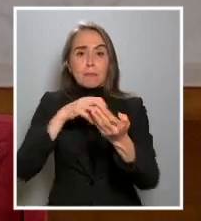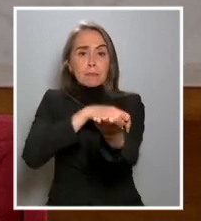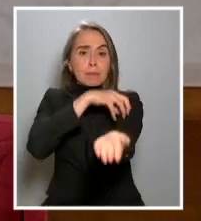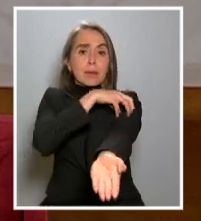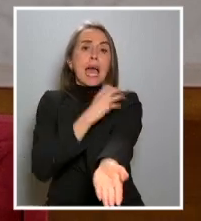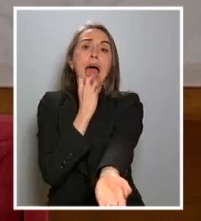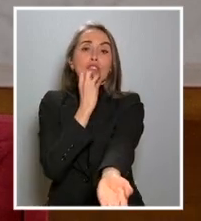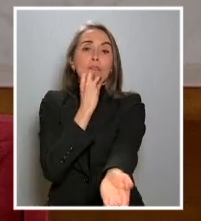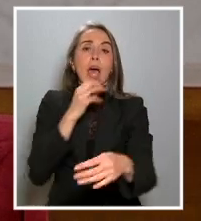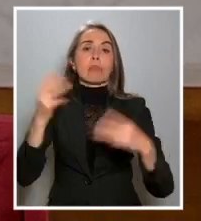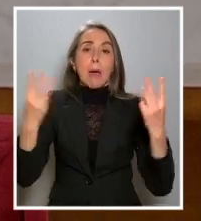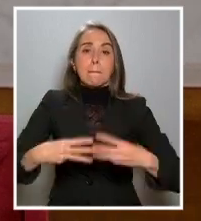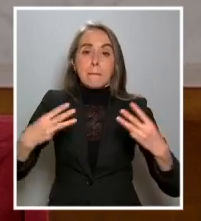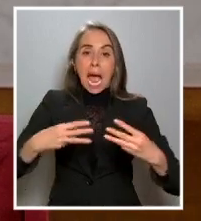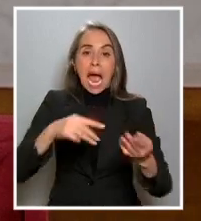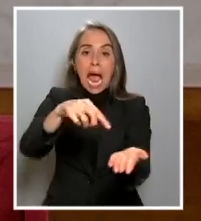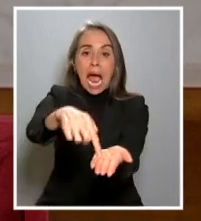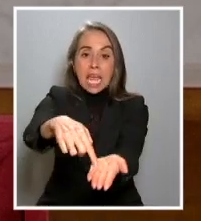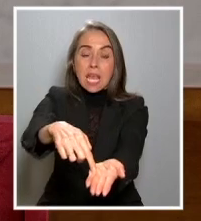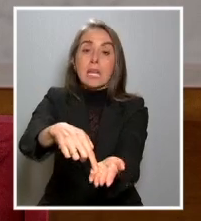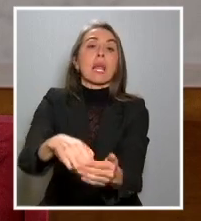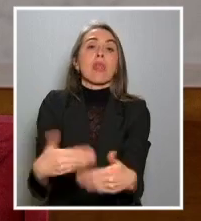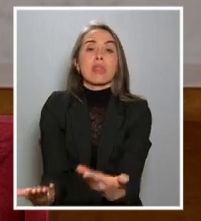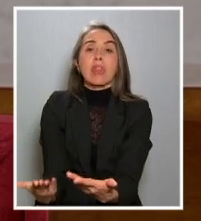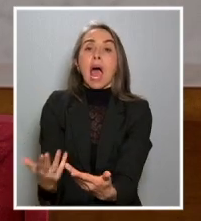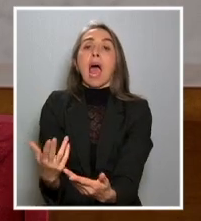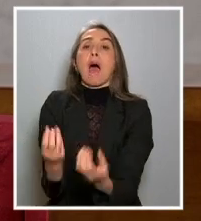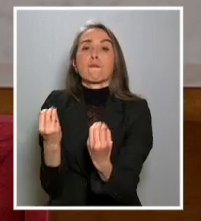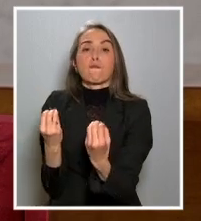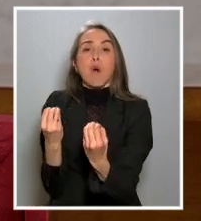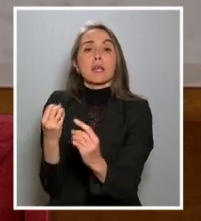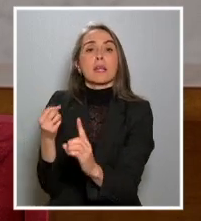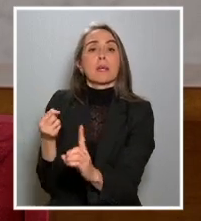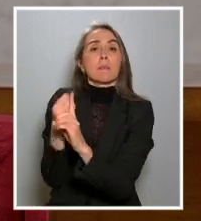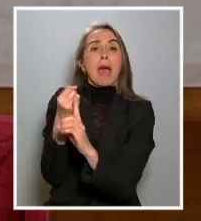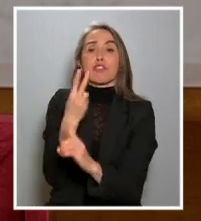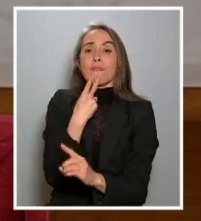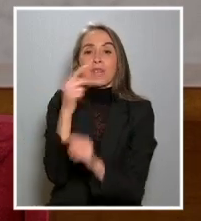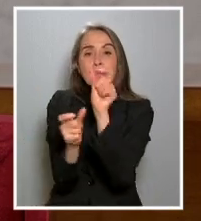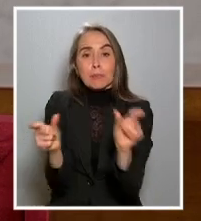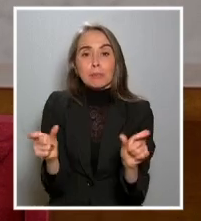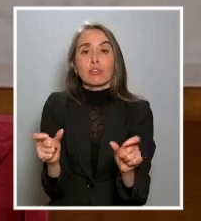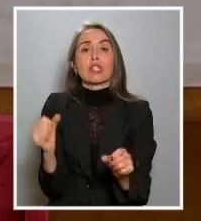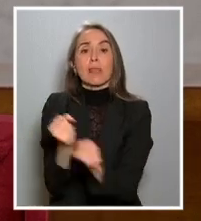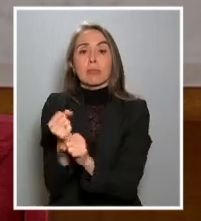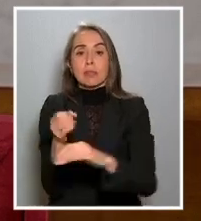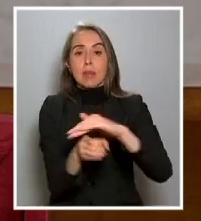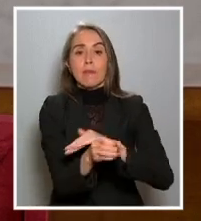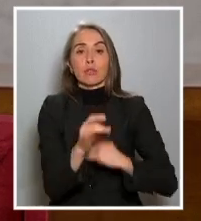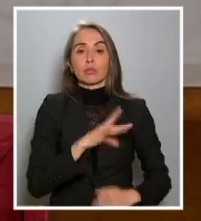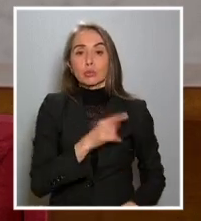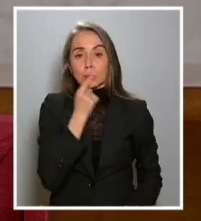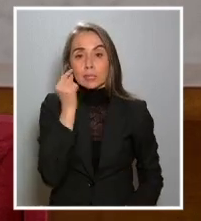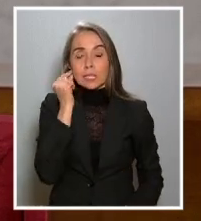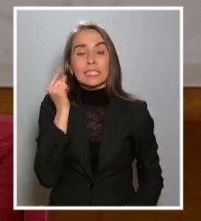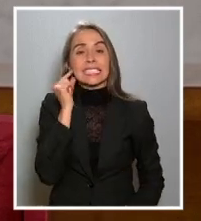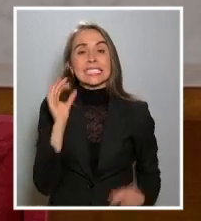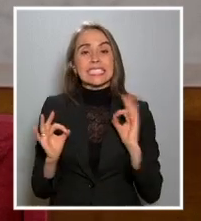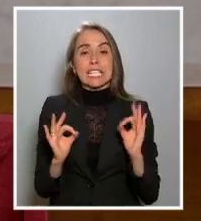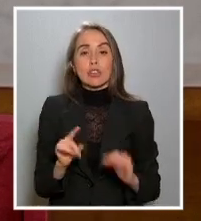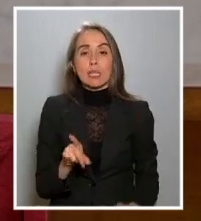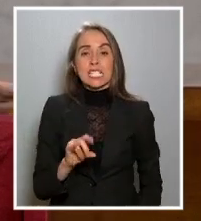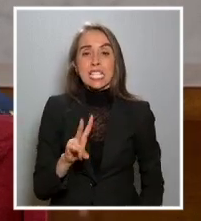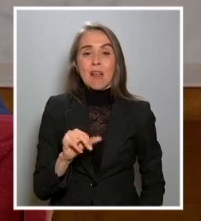y con aplicaciones que tienen un impacto en la vida y oportunidades laborales de chilenos y chilenas. Pienso, por ejemplo, en Silvana